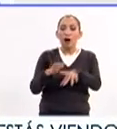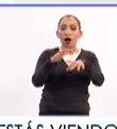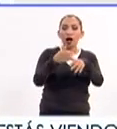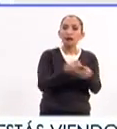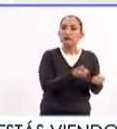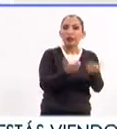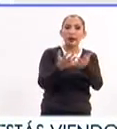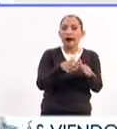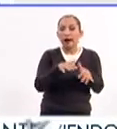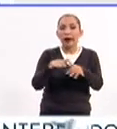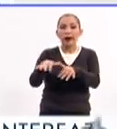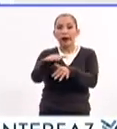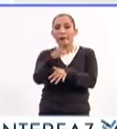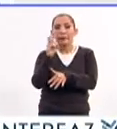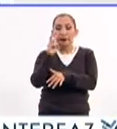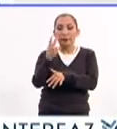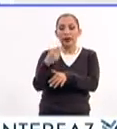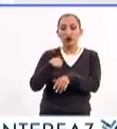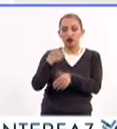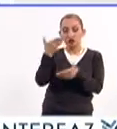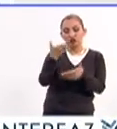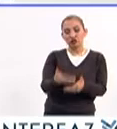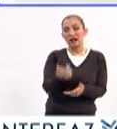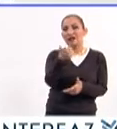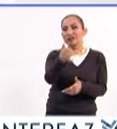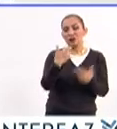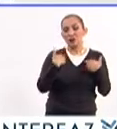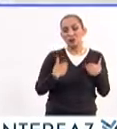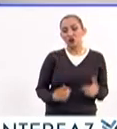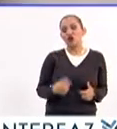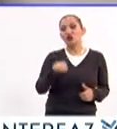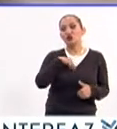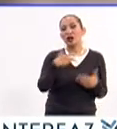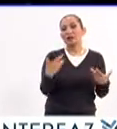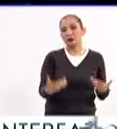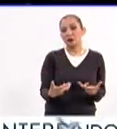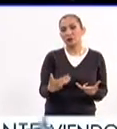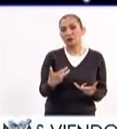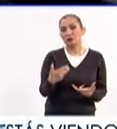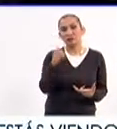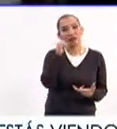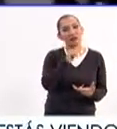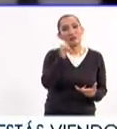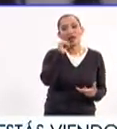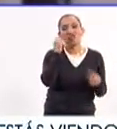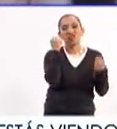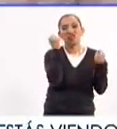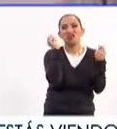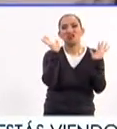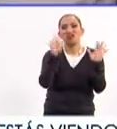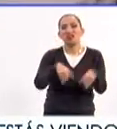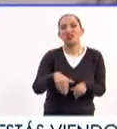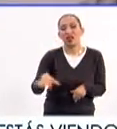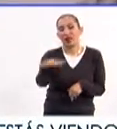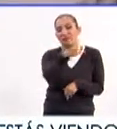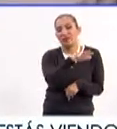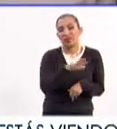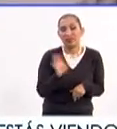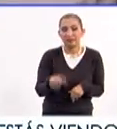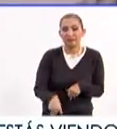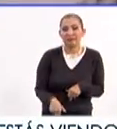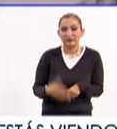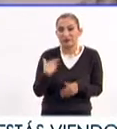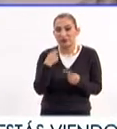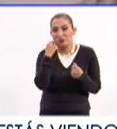eso refleja cómo somos, refleja lo que hacemos, y que finalmente no nos importa mucho el medio, ¿no? El